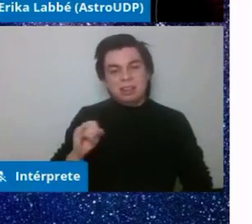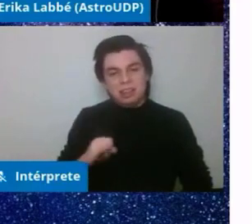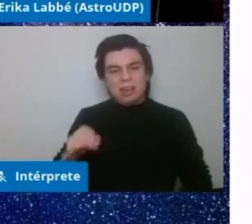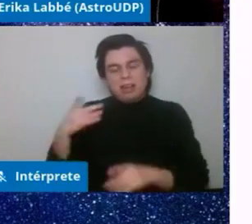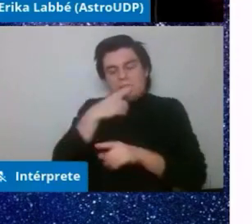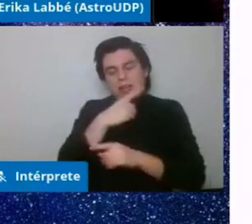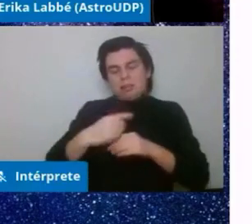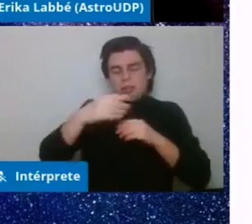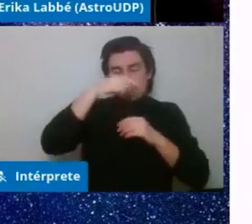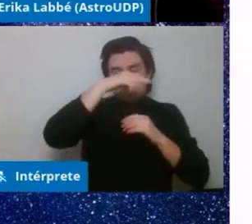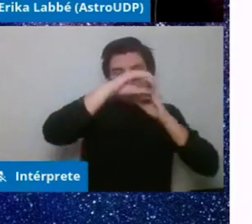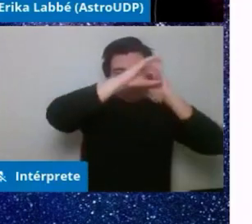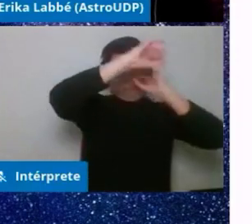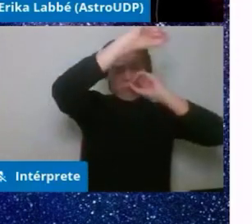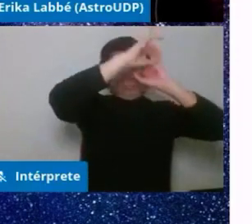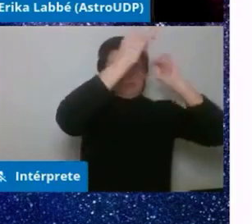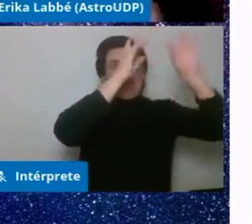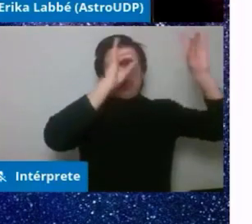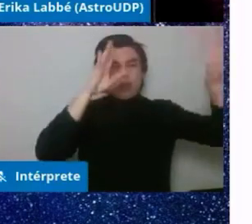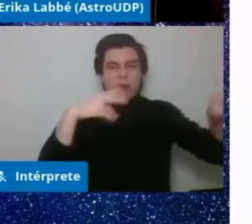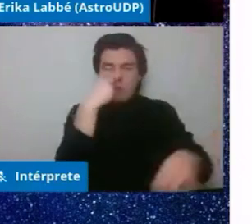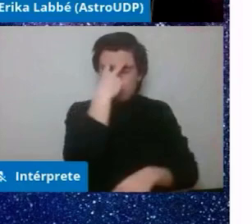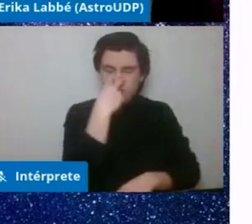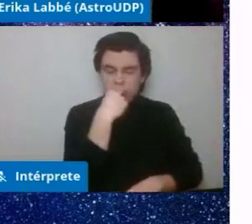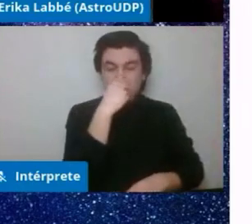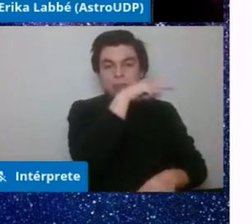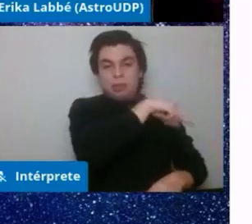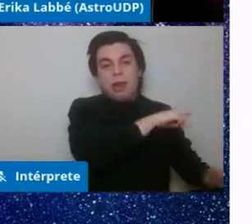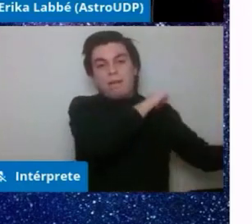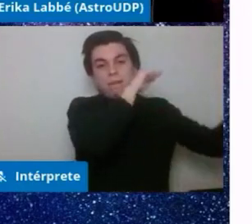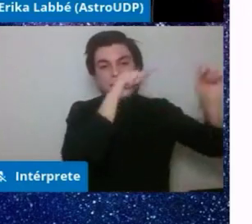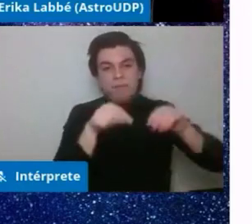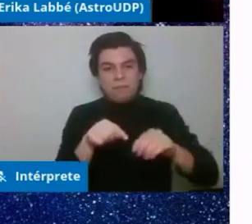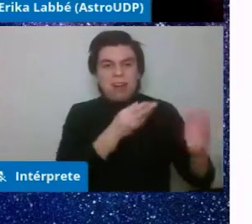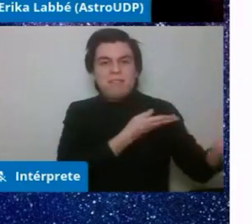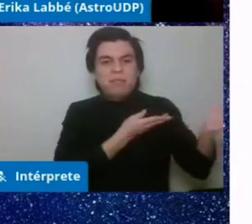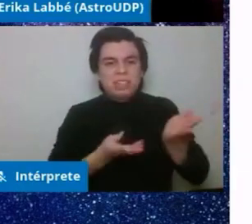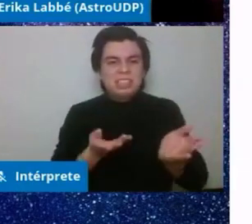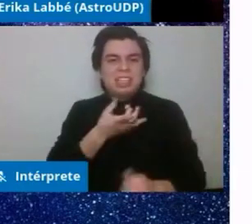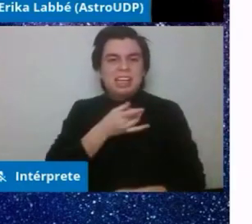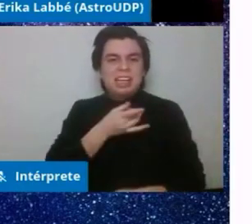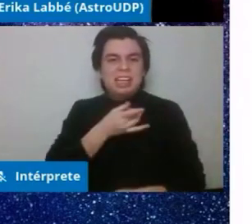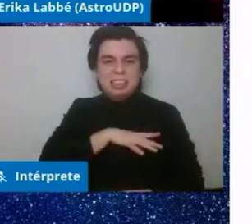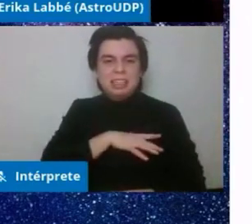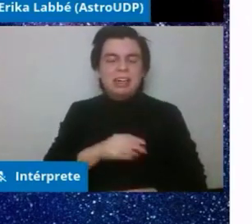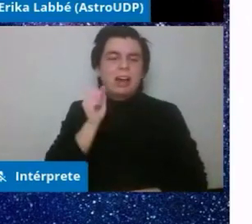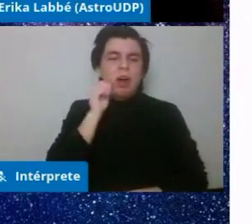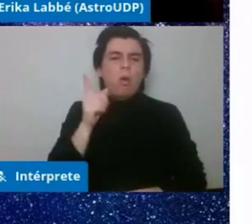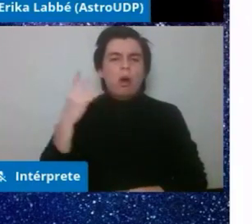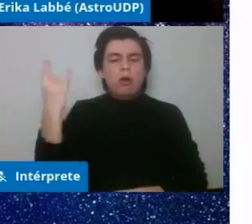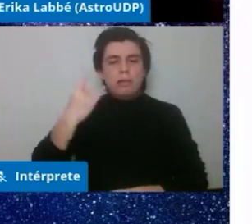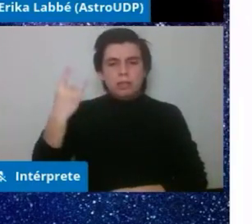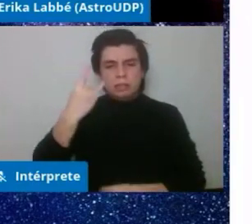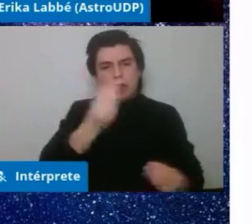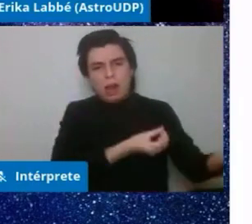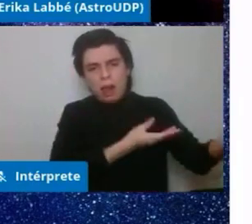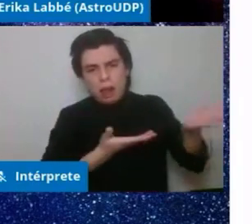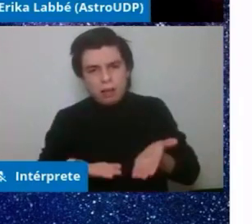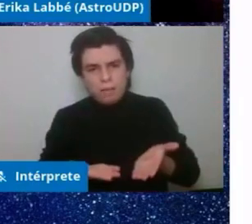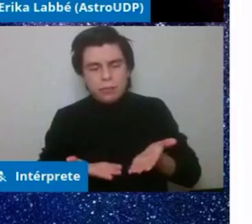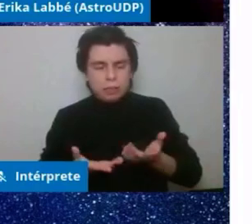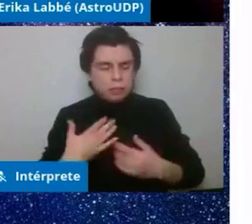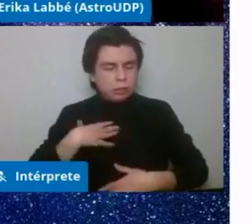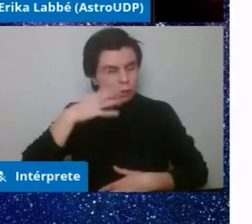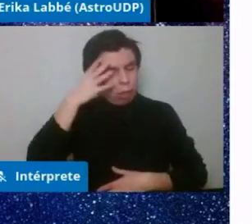principio. Ella visitó Chile en ese minuto, la trajo a la universidad, ¿cómo se llama? Se me olvidó.